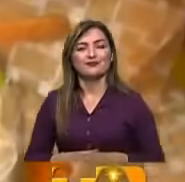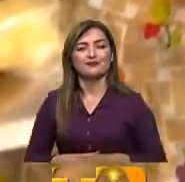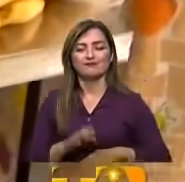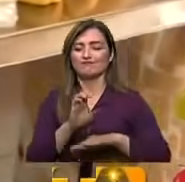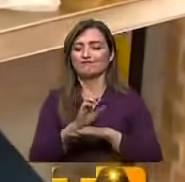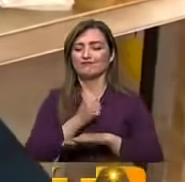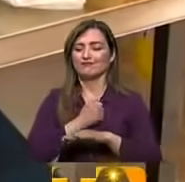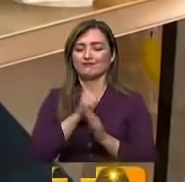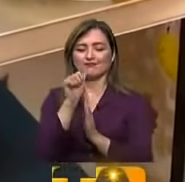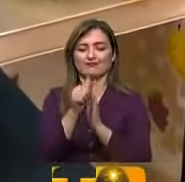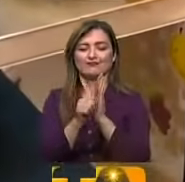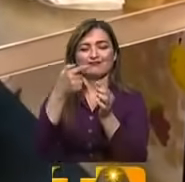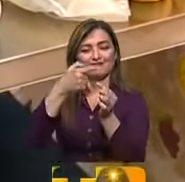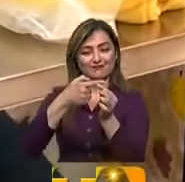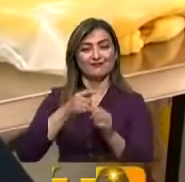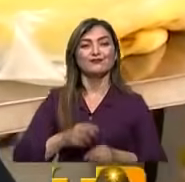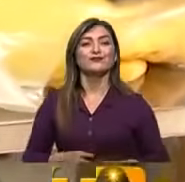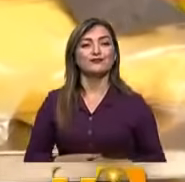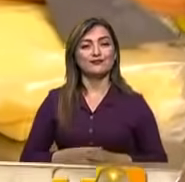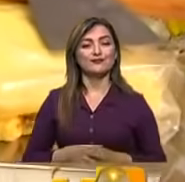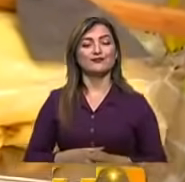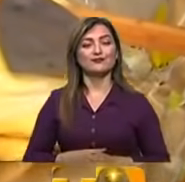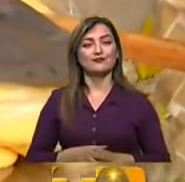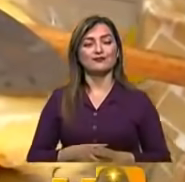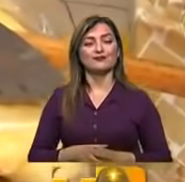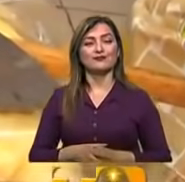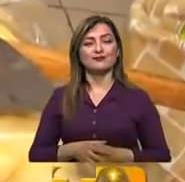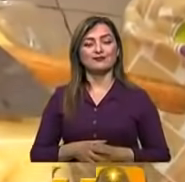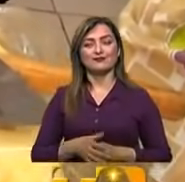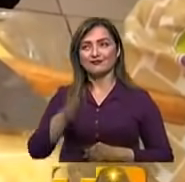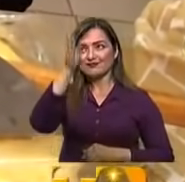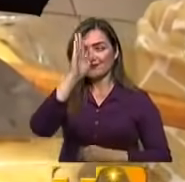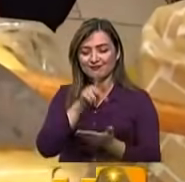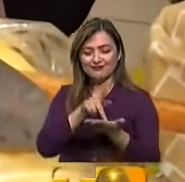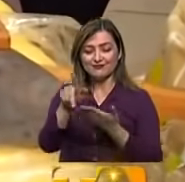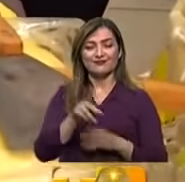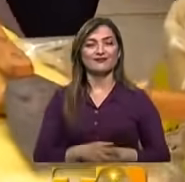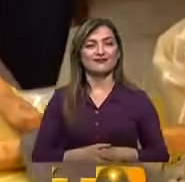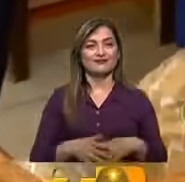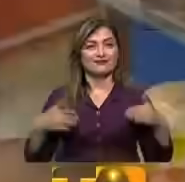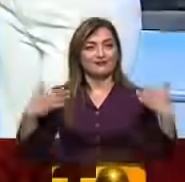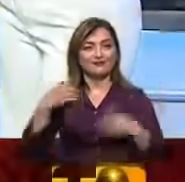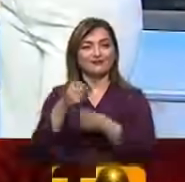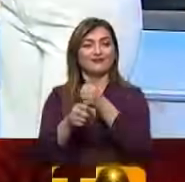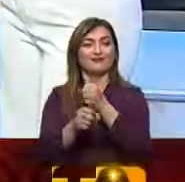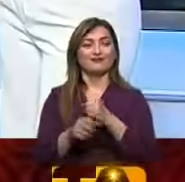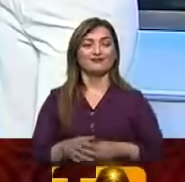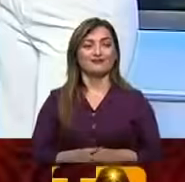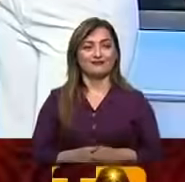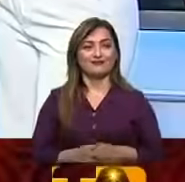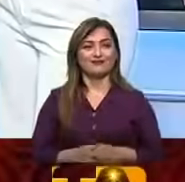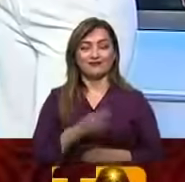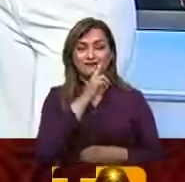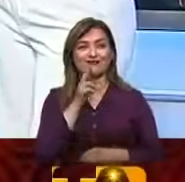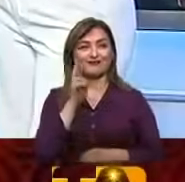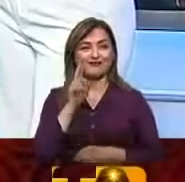en el Ecuador, aquí en Quito. Y Dios le pague. Feliz año, por supuesto, también desde aquí, desde esta